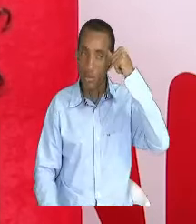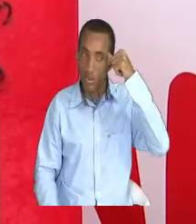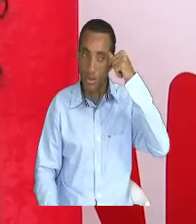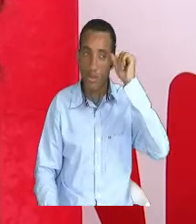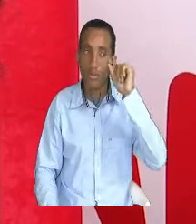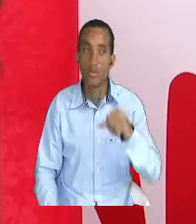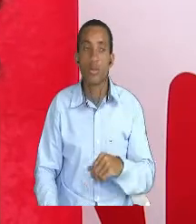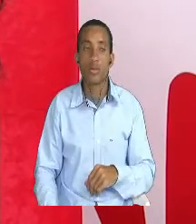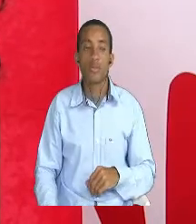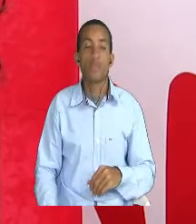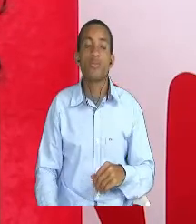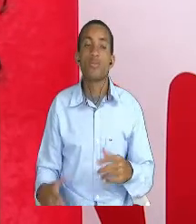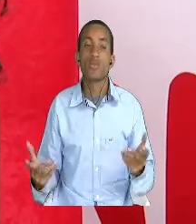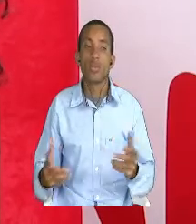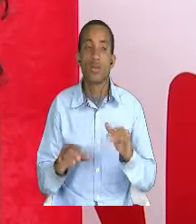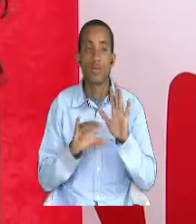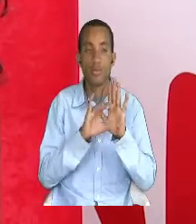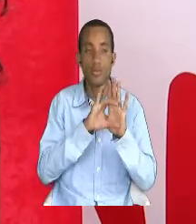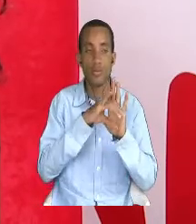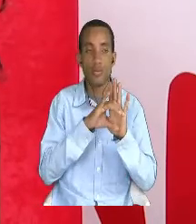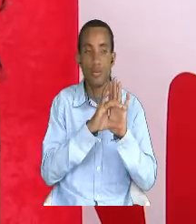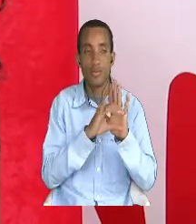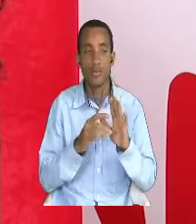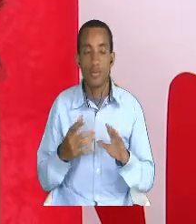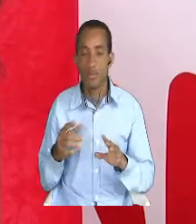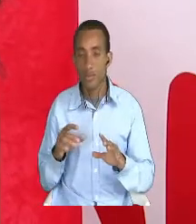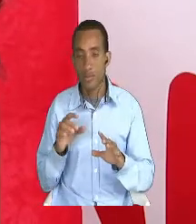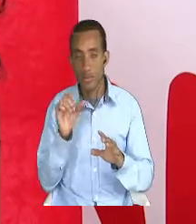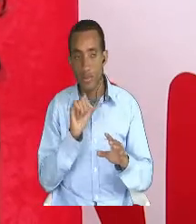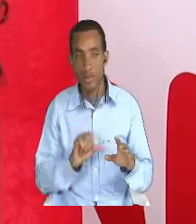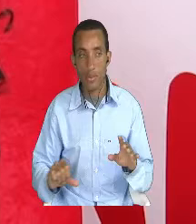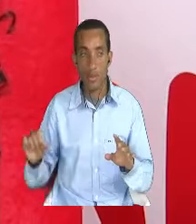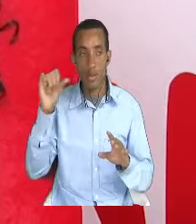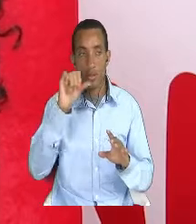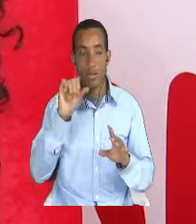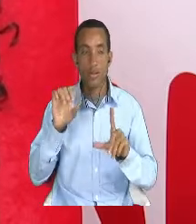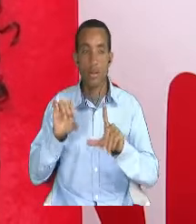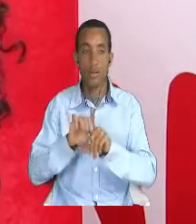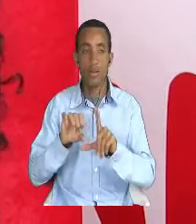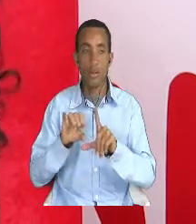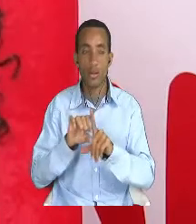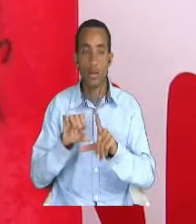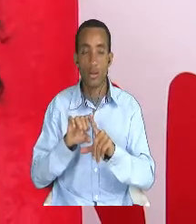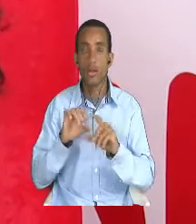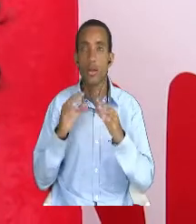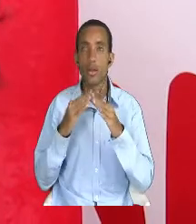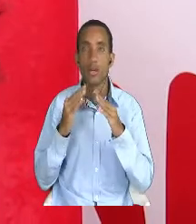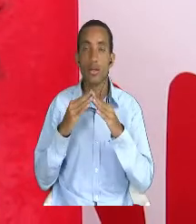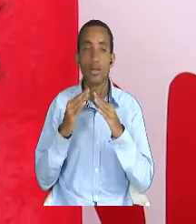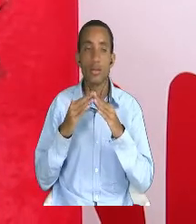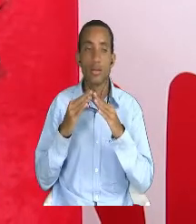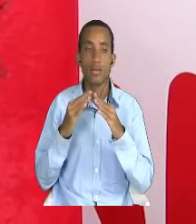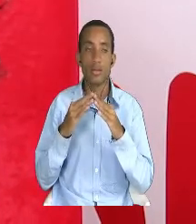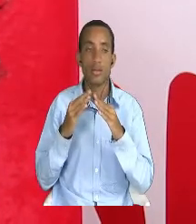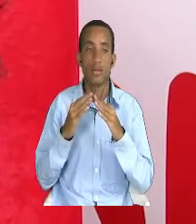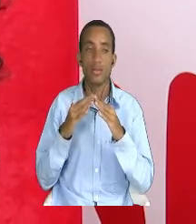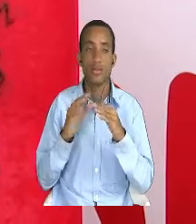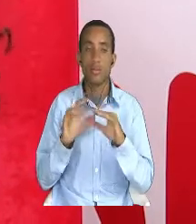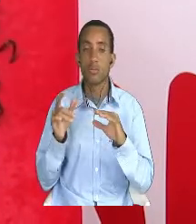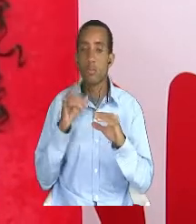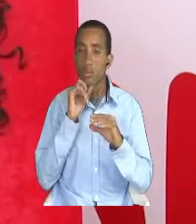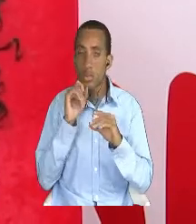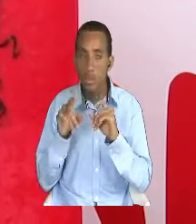seguirnos en Instagram, @encasatv, y también por ahí, por direct, por mensajito, nos pueden enviar las preguntas que quieran